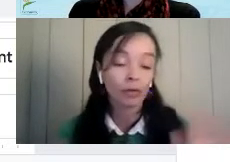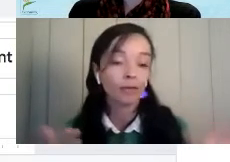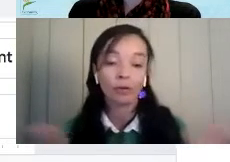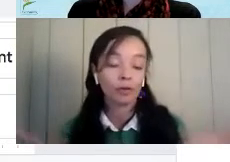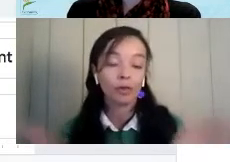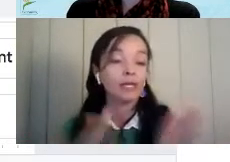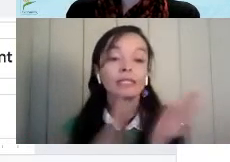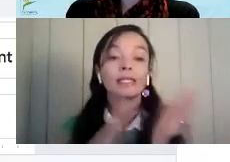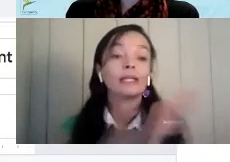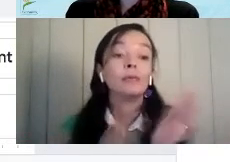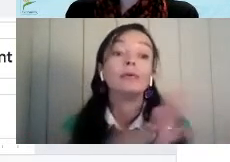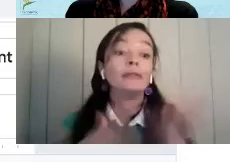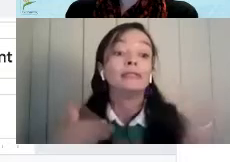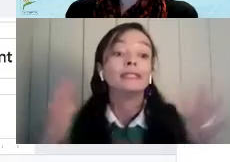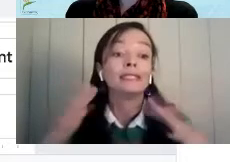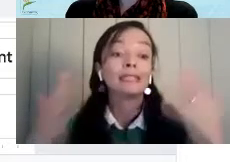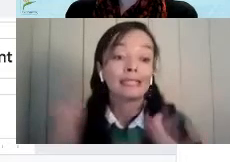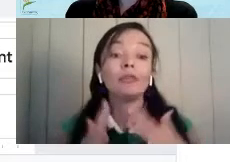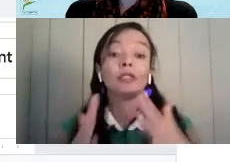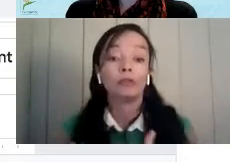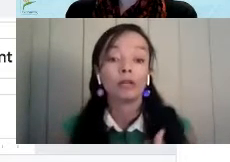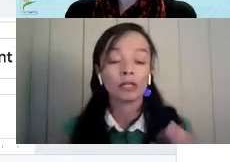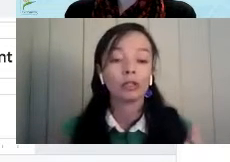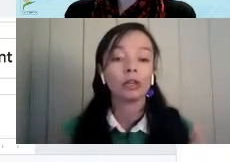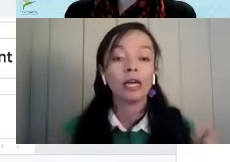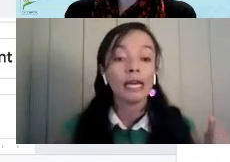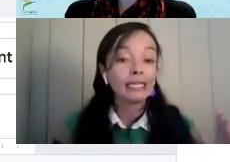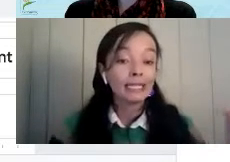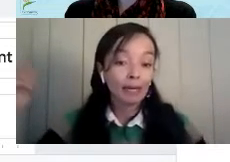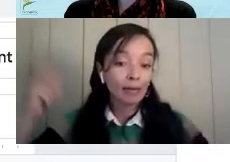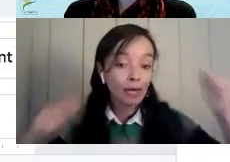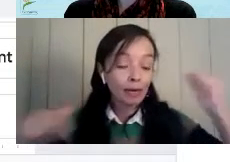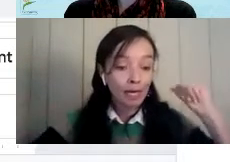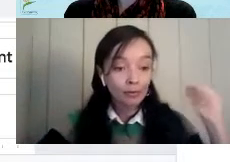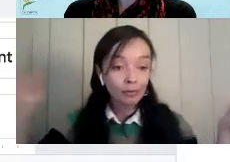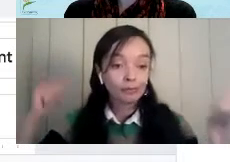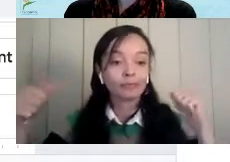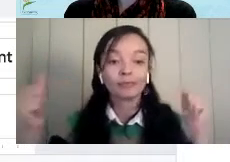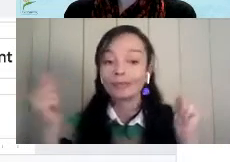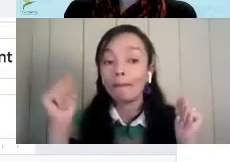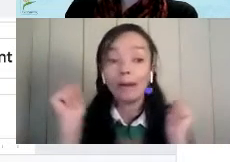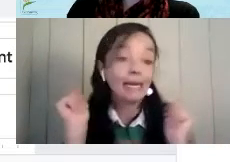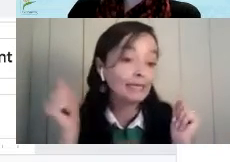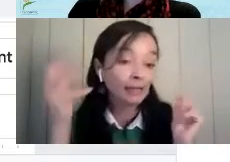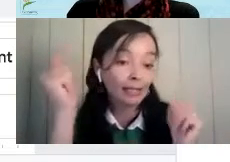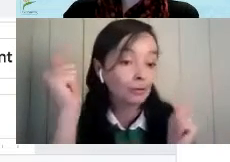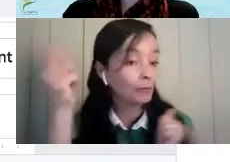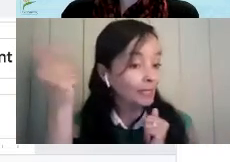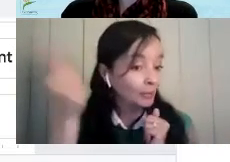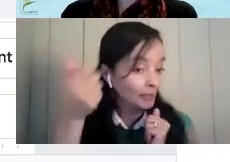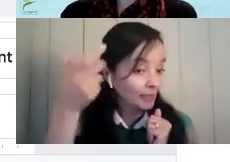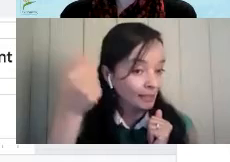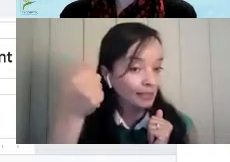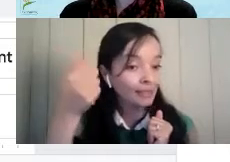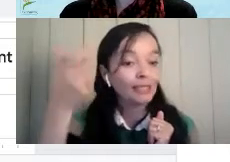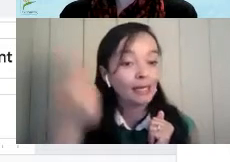la está cuidando. Está como... Está tratando de hacer una conexión. Y si miramos la mano, parece que estuviera